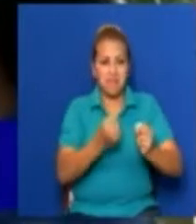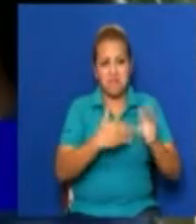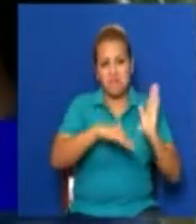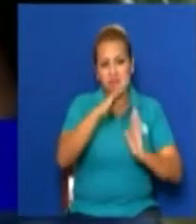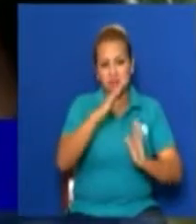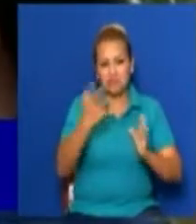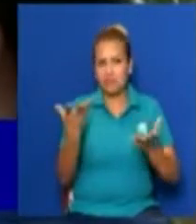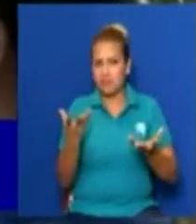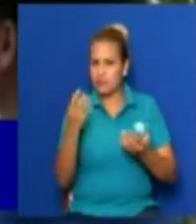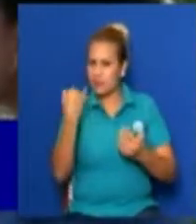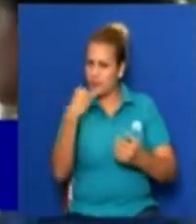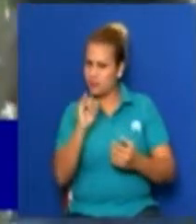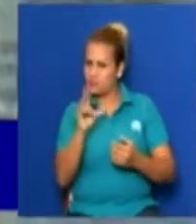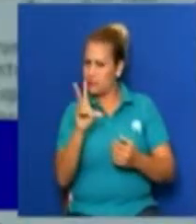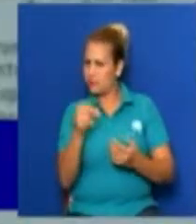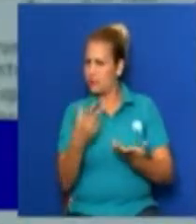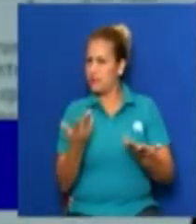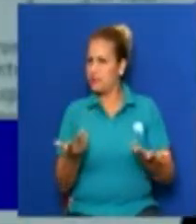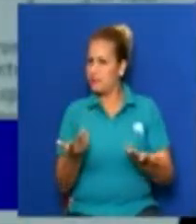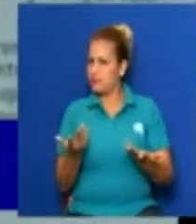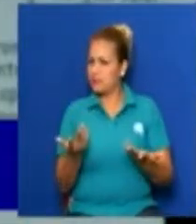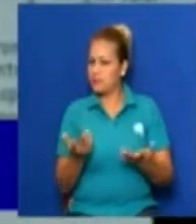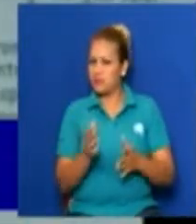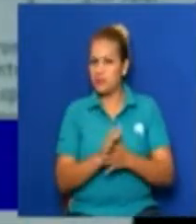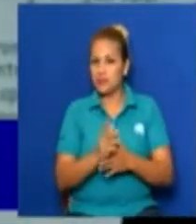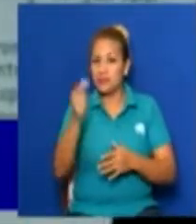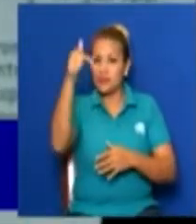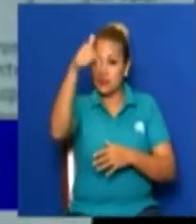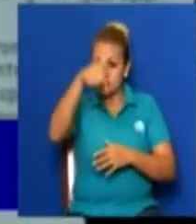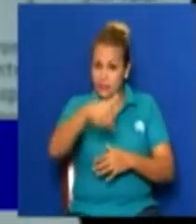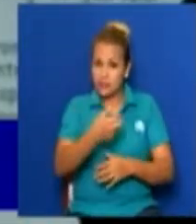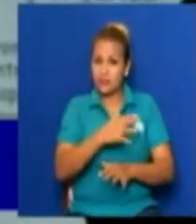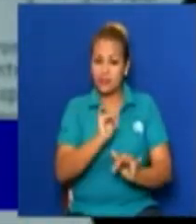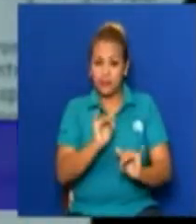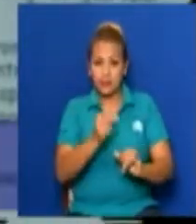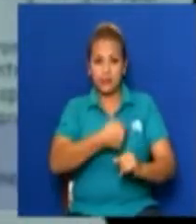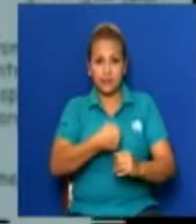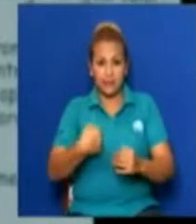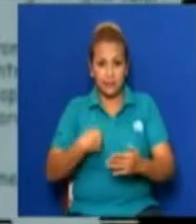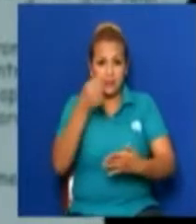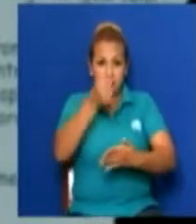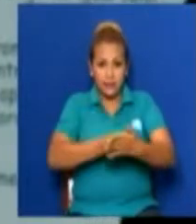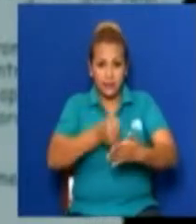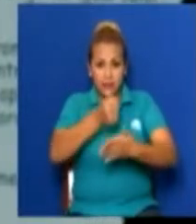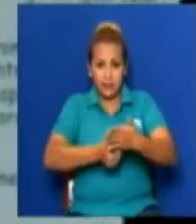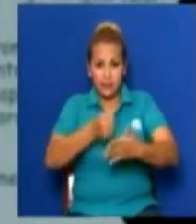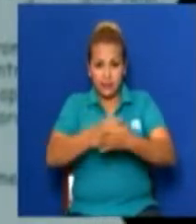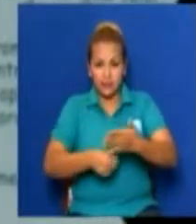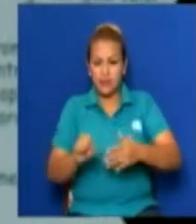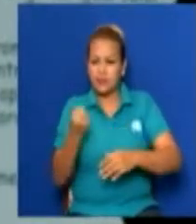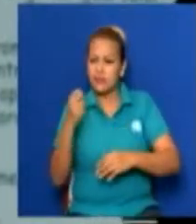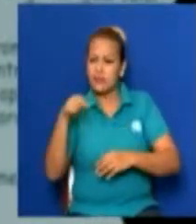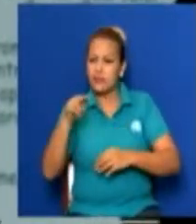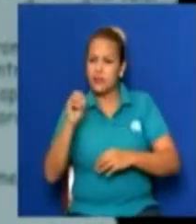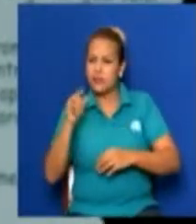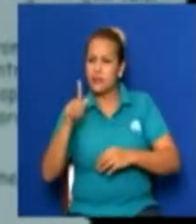no? Aquí se hizo un gran esfuerzo con el SNOT, ¿se acuerdan del SNOT?